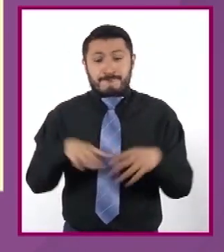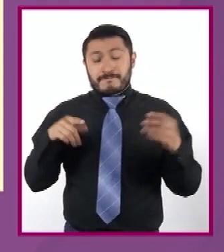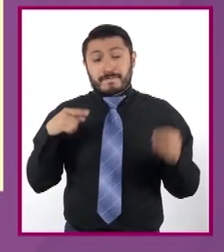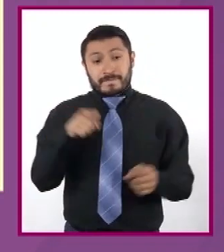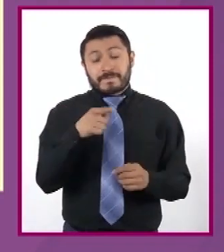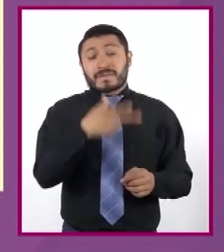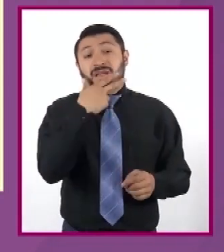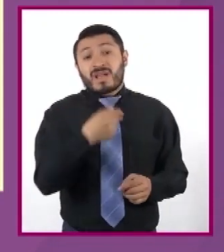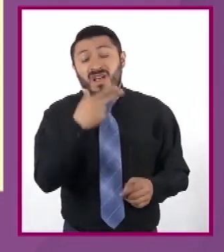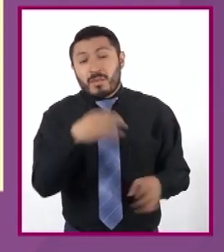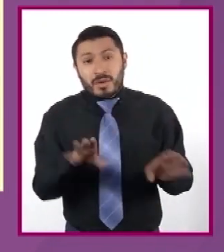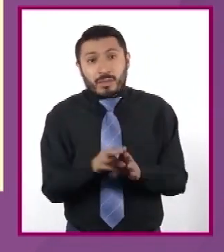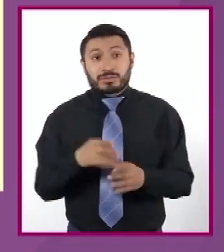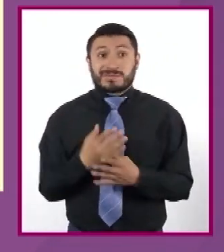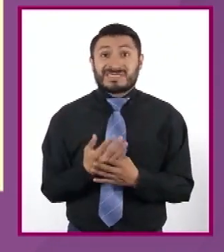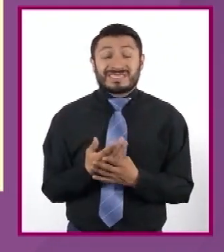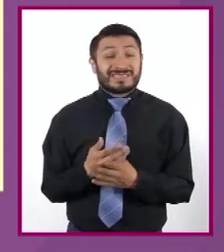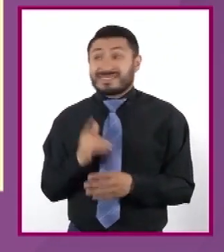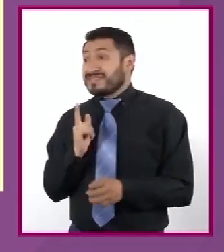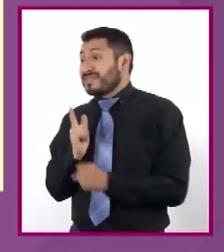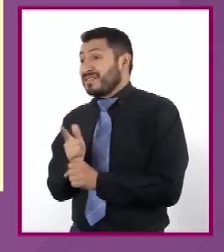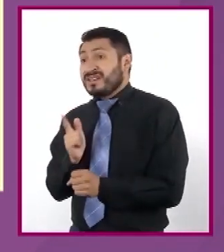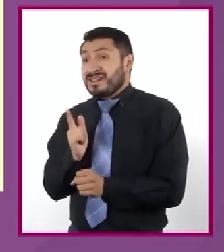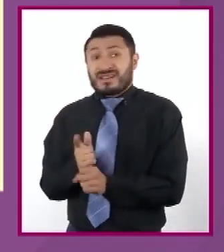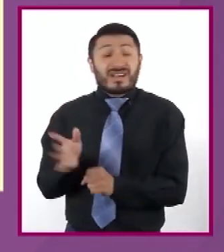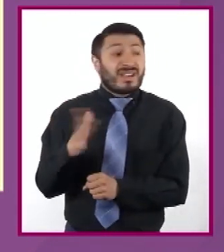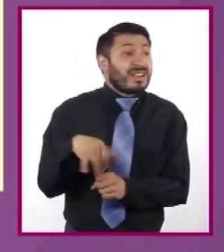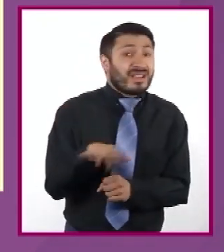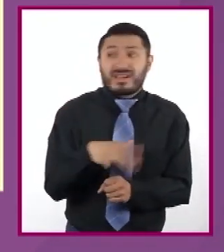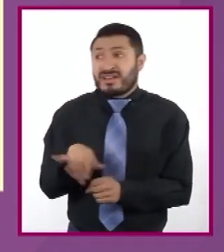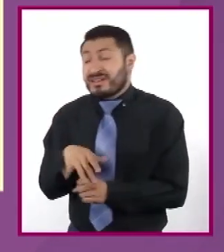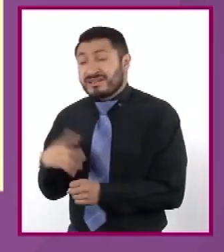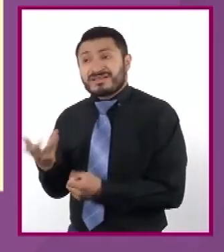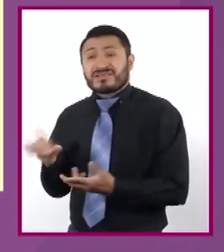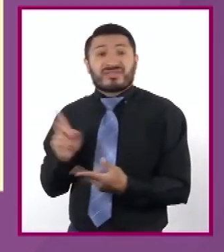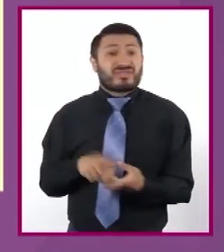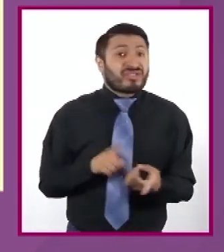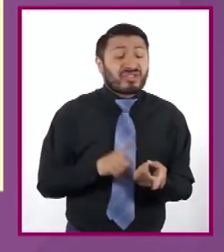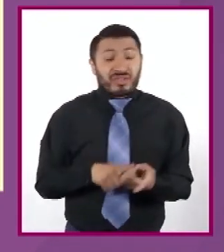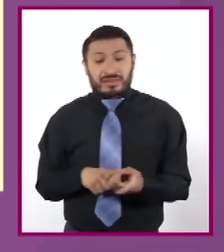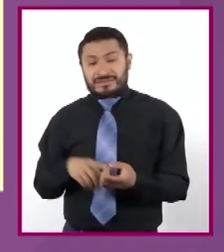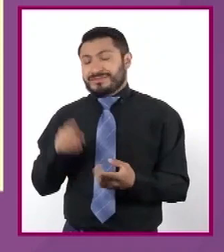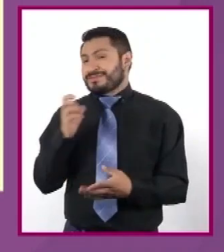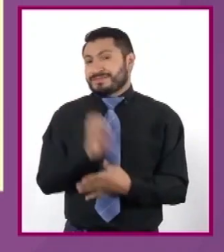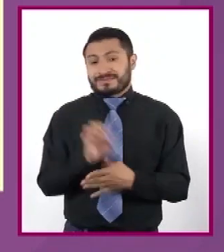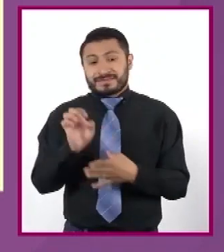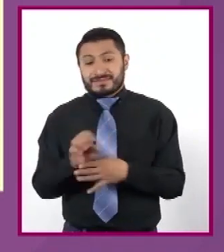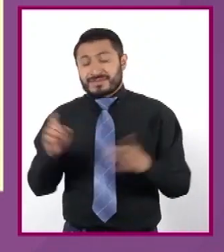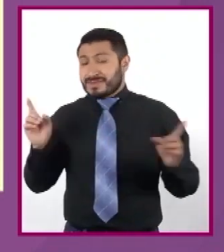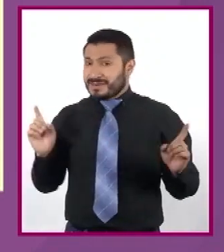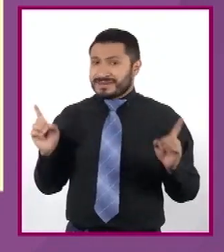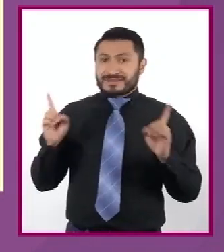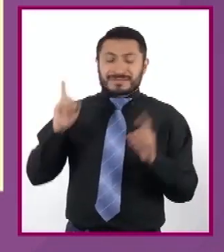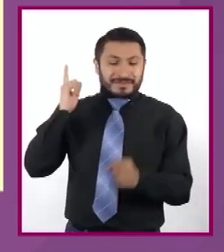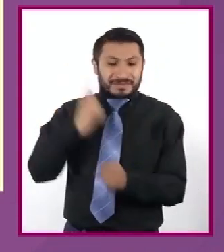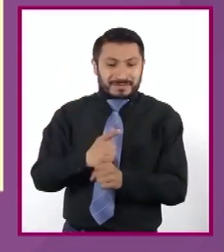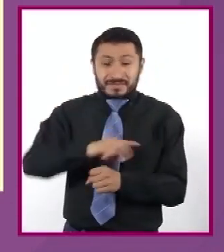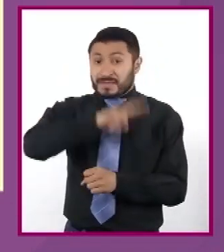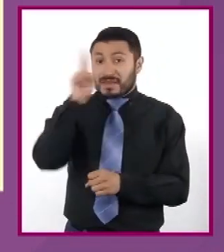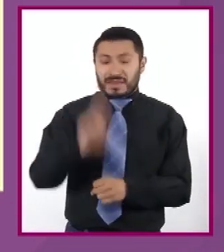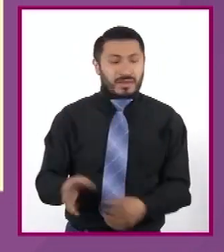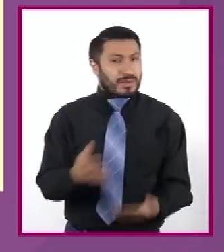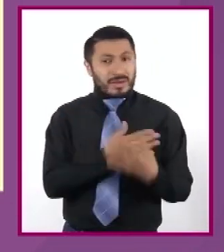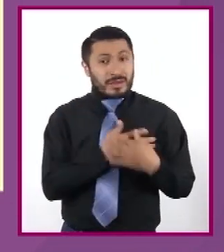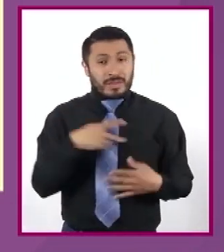Higgins desesperado por encontrarla. En ese momento se dan cuenta de que a pesar de que nunca se han amado,